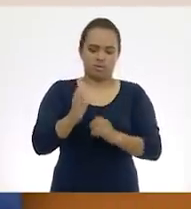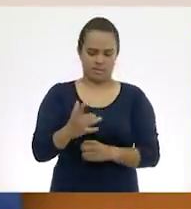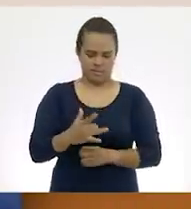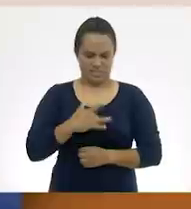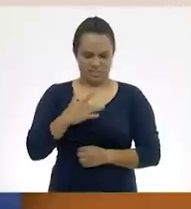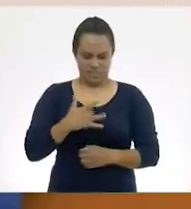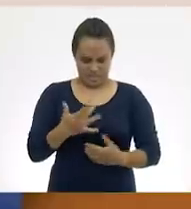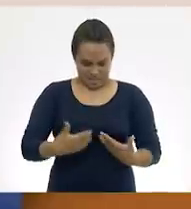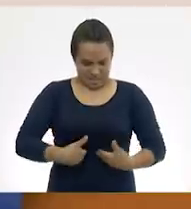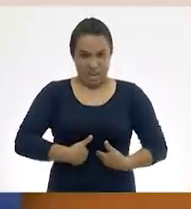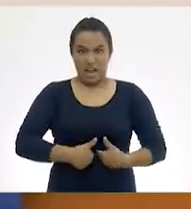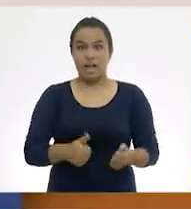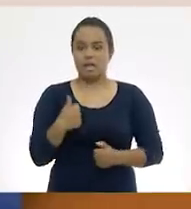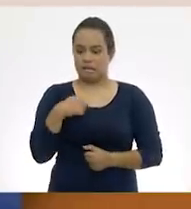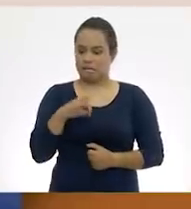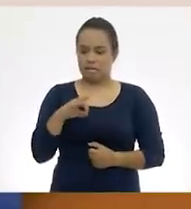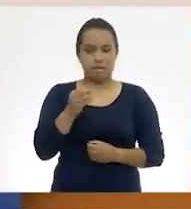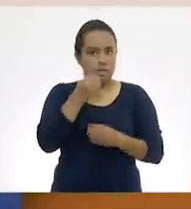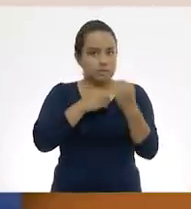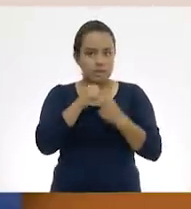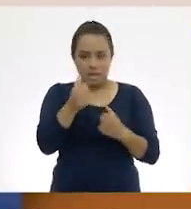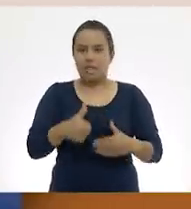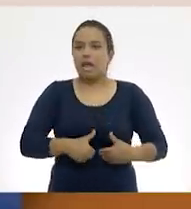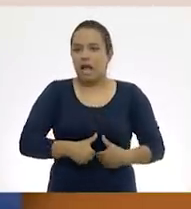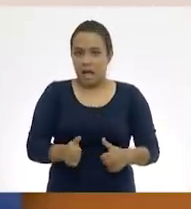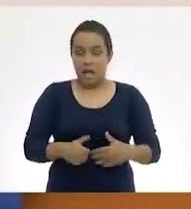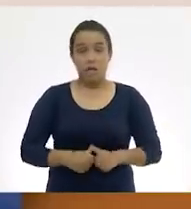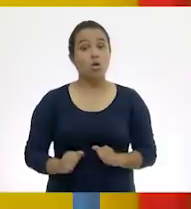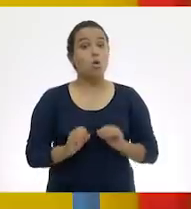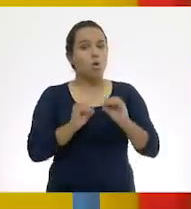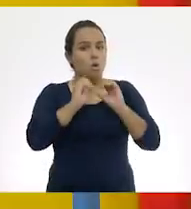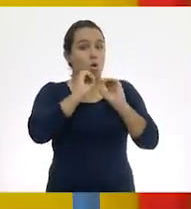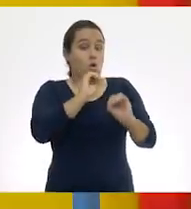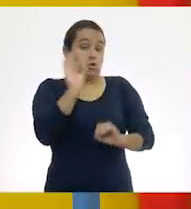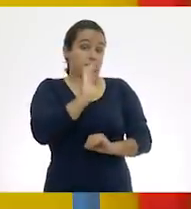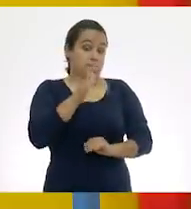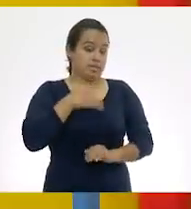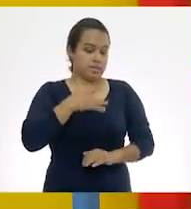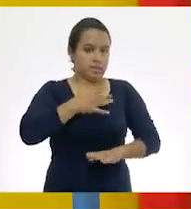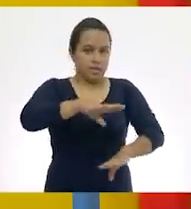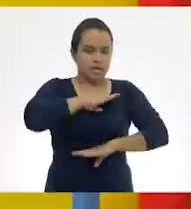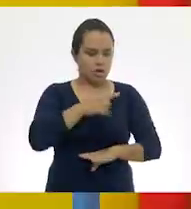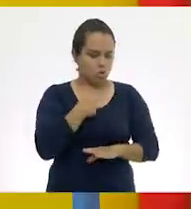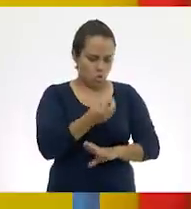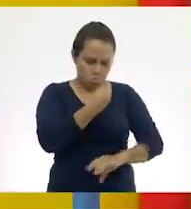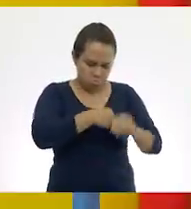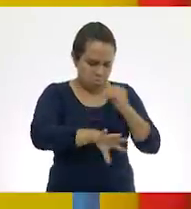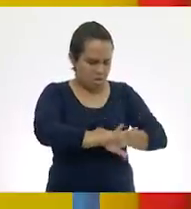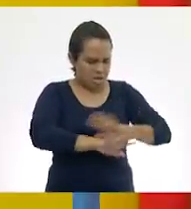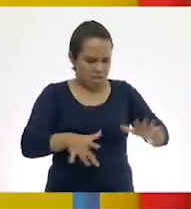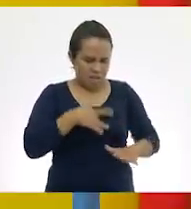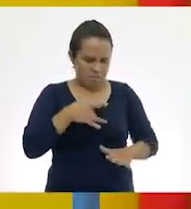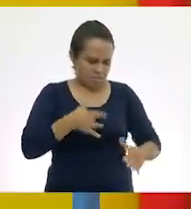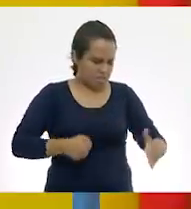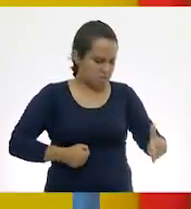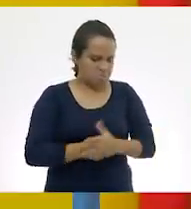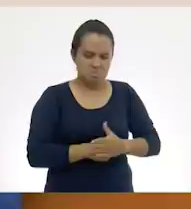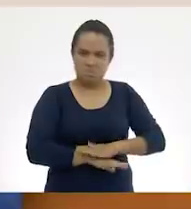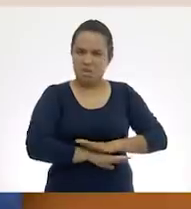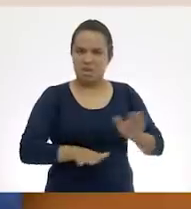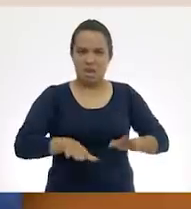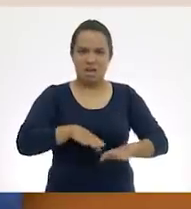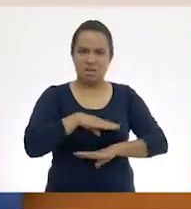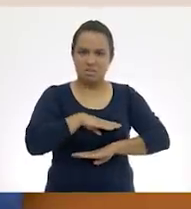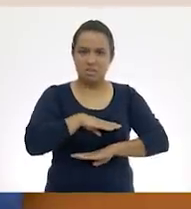sensación de hambre cuando no hemos comido. Claro. O de estar satisfechos cuando ya comimos suficiente.